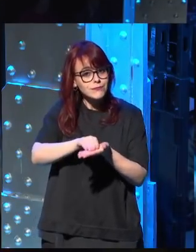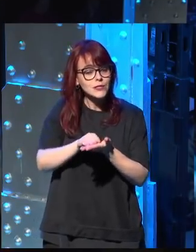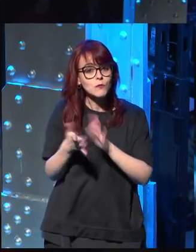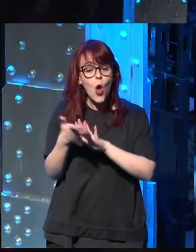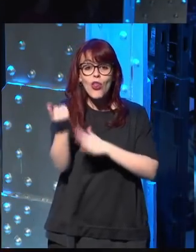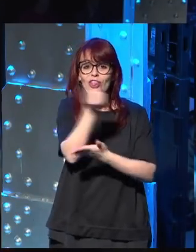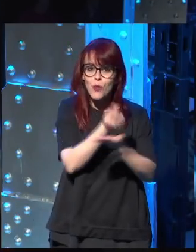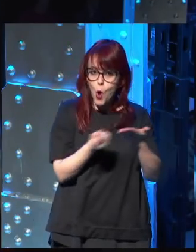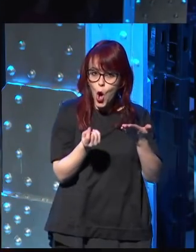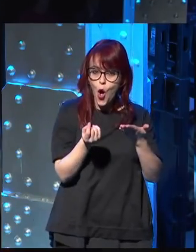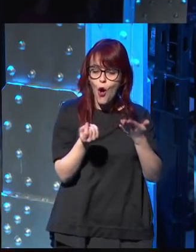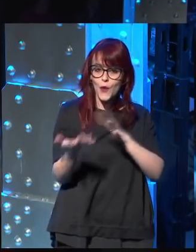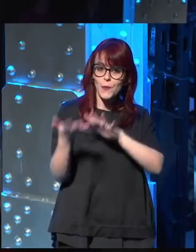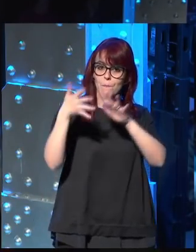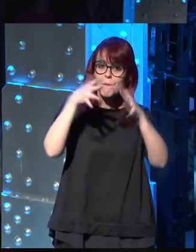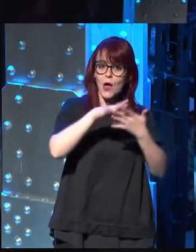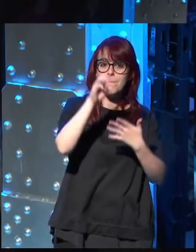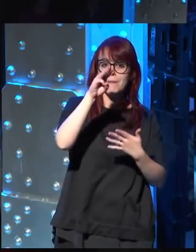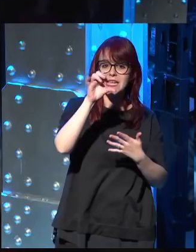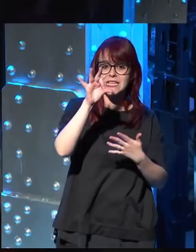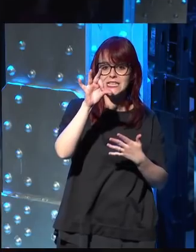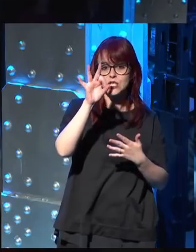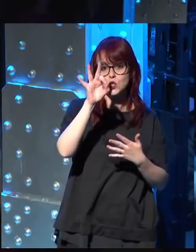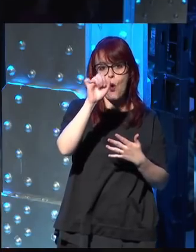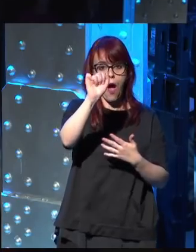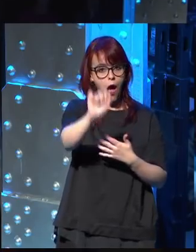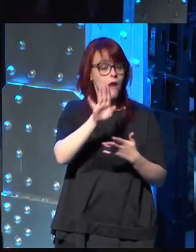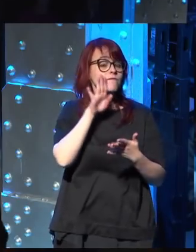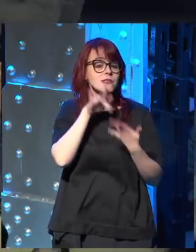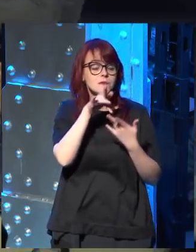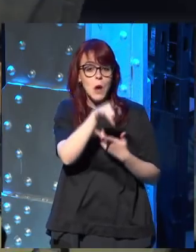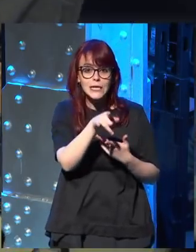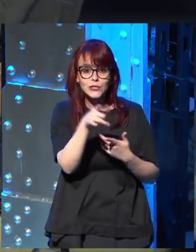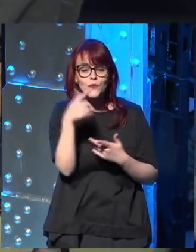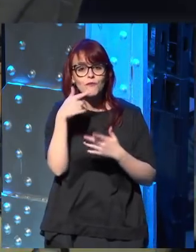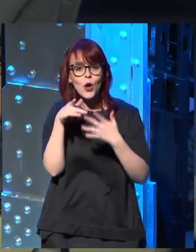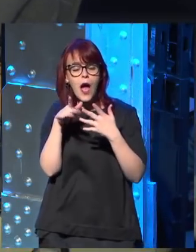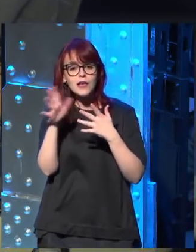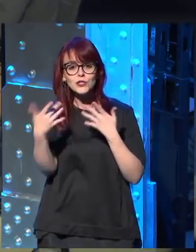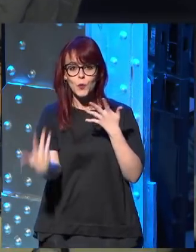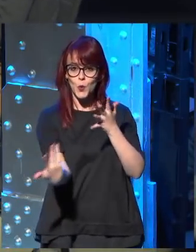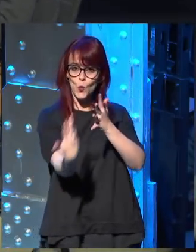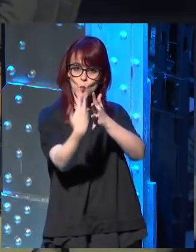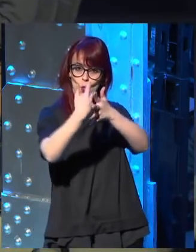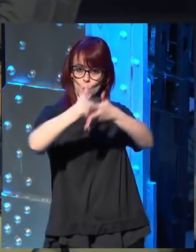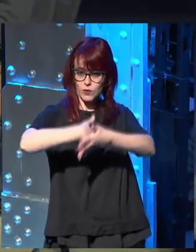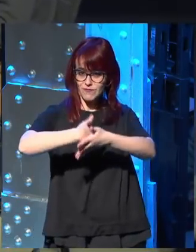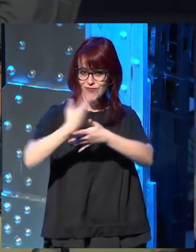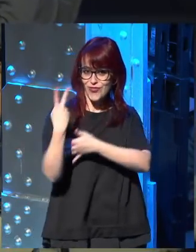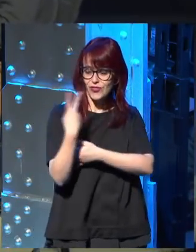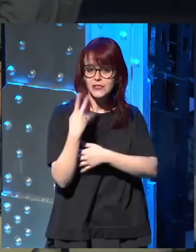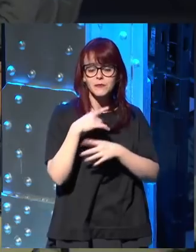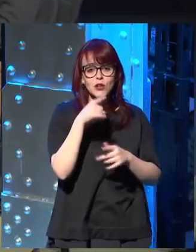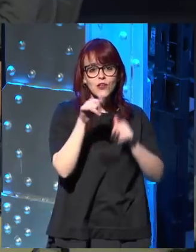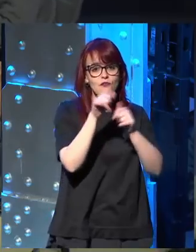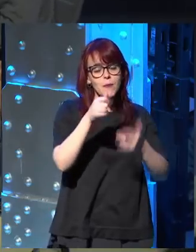un dibujo de Pessoa con eso, y entonces se produce como se juntan 2 cables así, ¿no? Eso también es